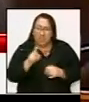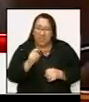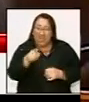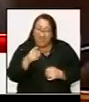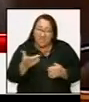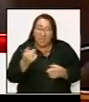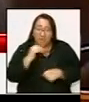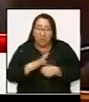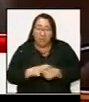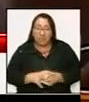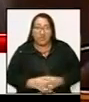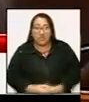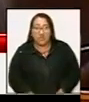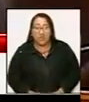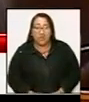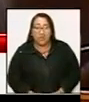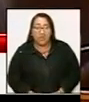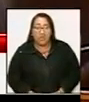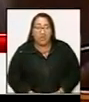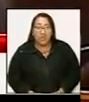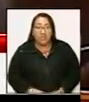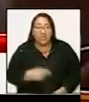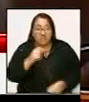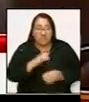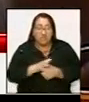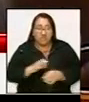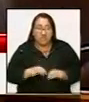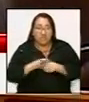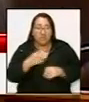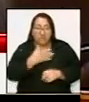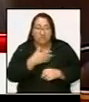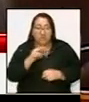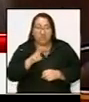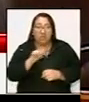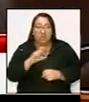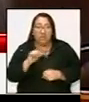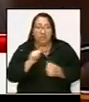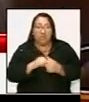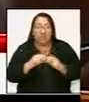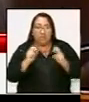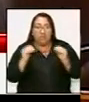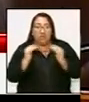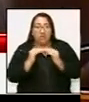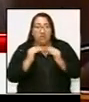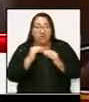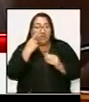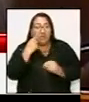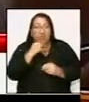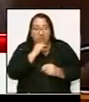es el compromiso del Ejecutivo, ese es el compromiso del presidente Vizcarra con el tema de la igualdad de género.